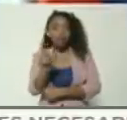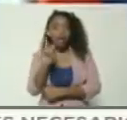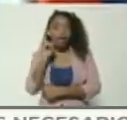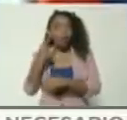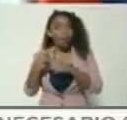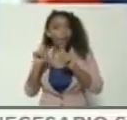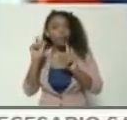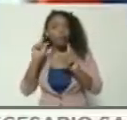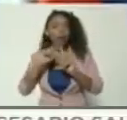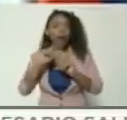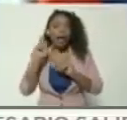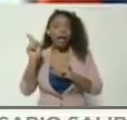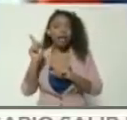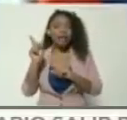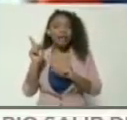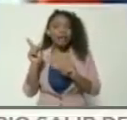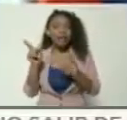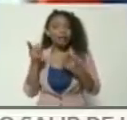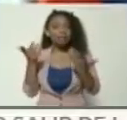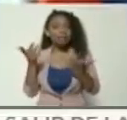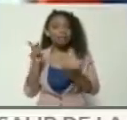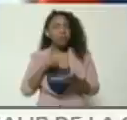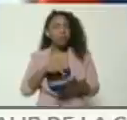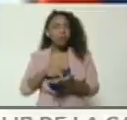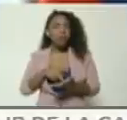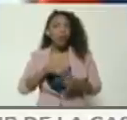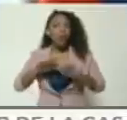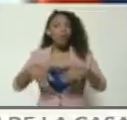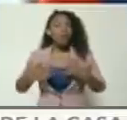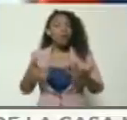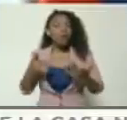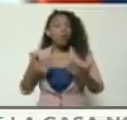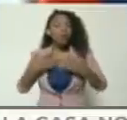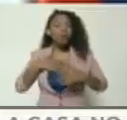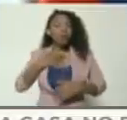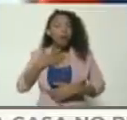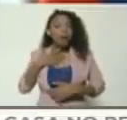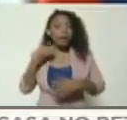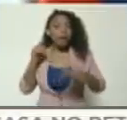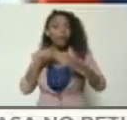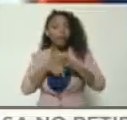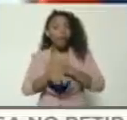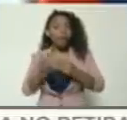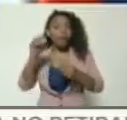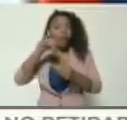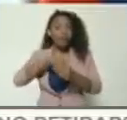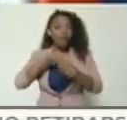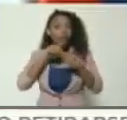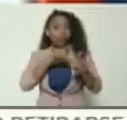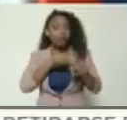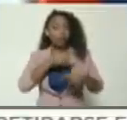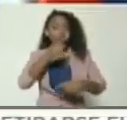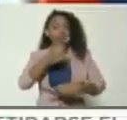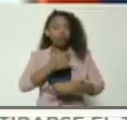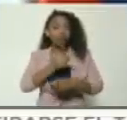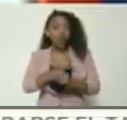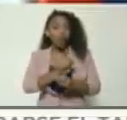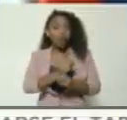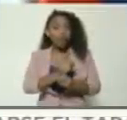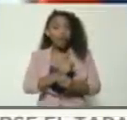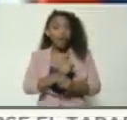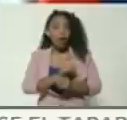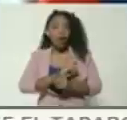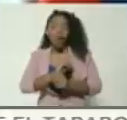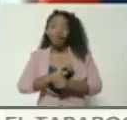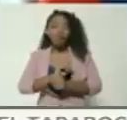palabras, esta instancia interviene cuando los posibles casos que puedan entrar dentro de su competencia no